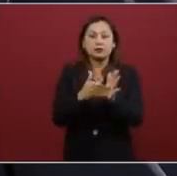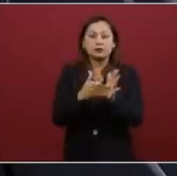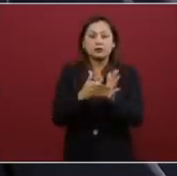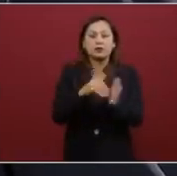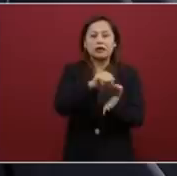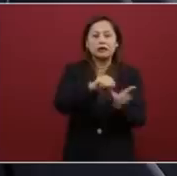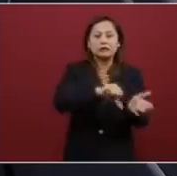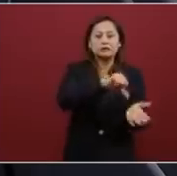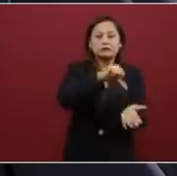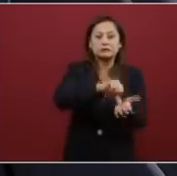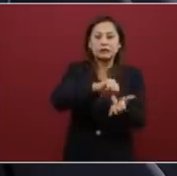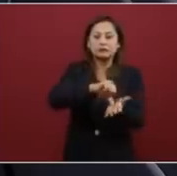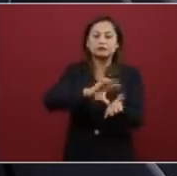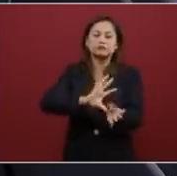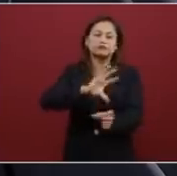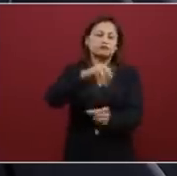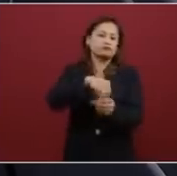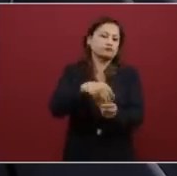centros integradores.